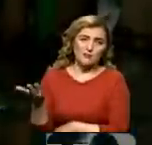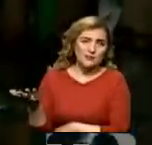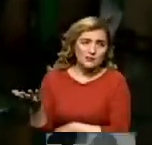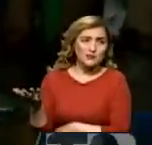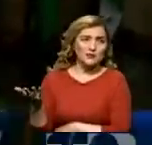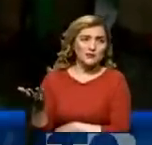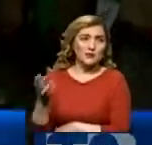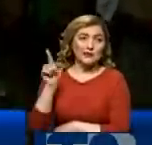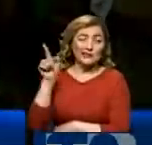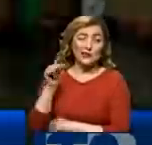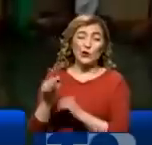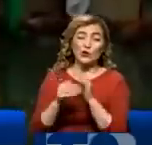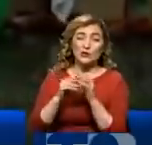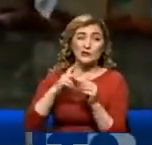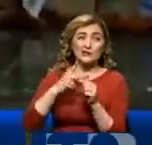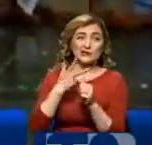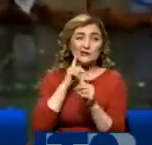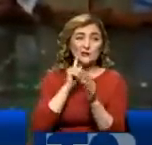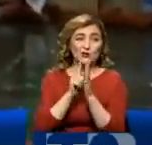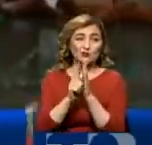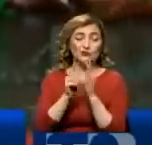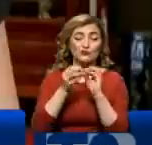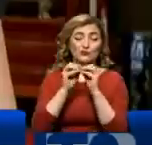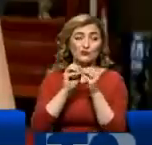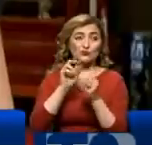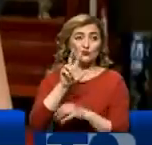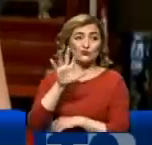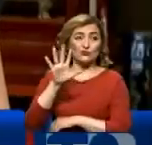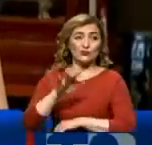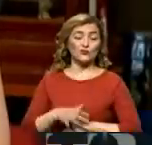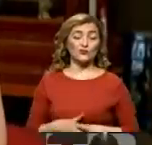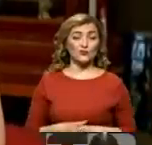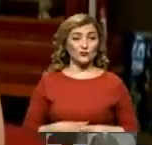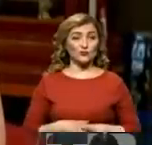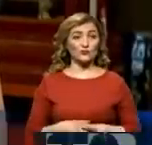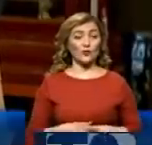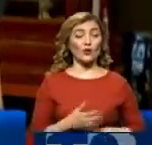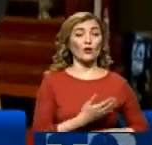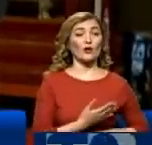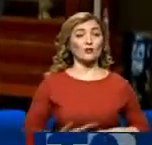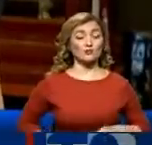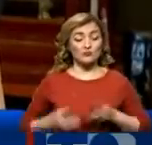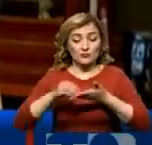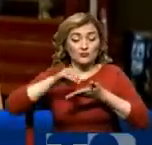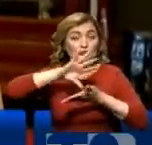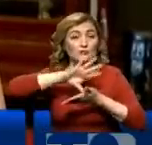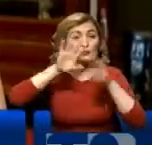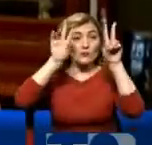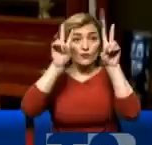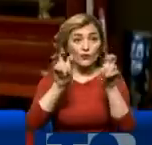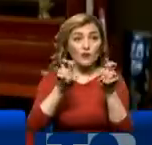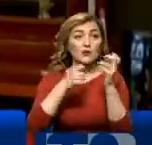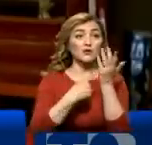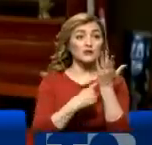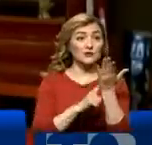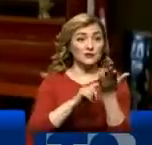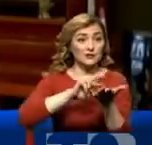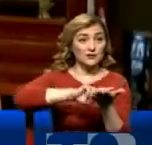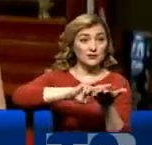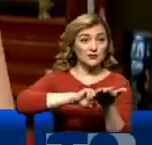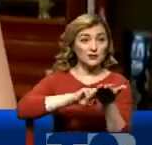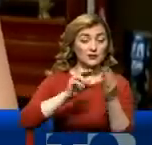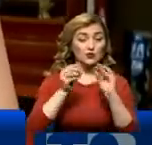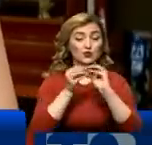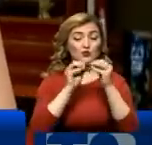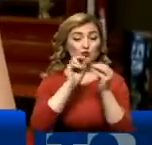la tercera denuncia en contra de la asambleísta del oficialismo. Además, según el presidente de la Asamblea Nacional, este tema será abordado en la reunión de